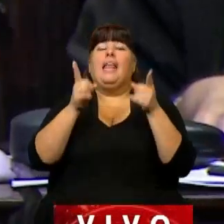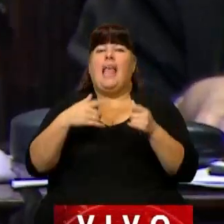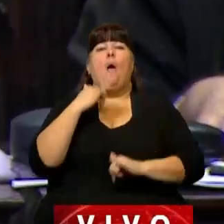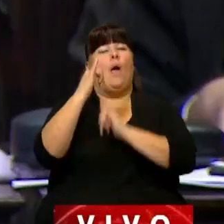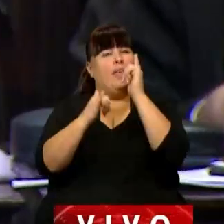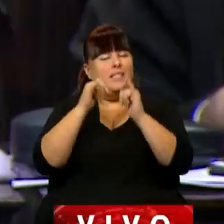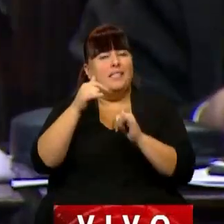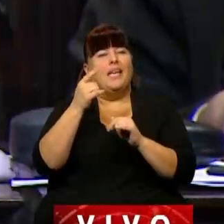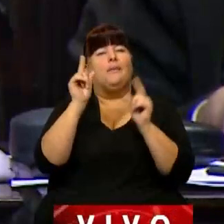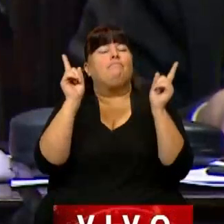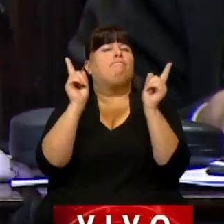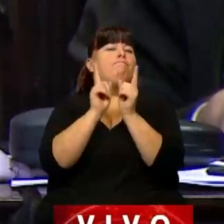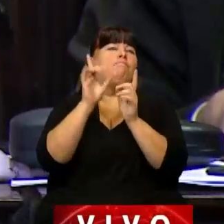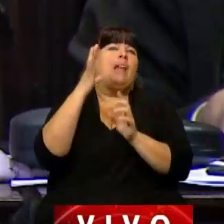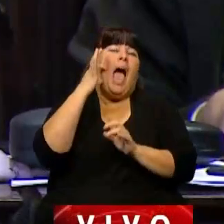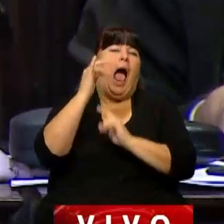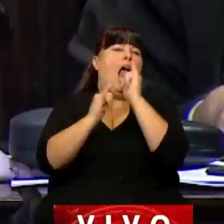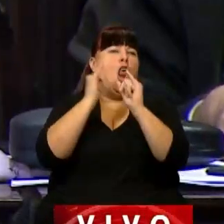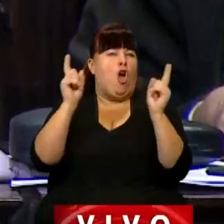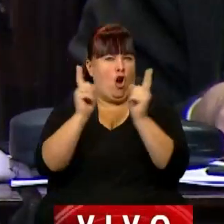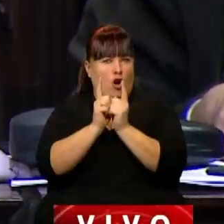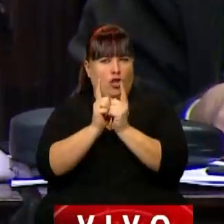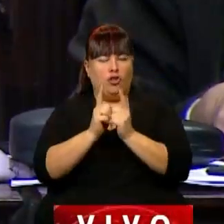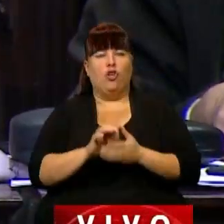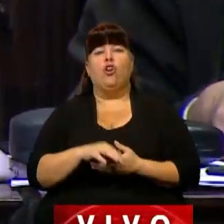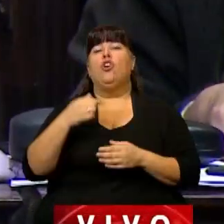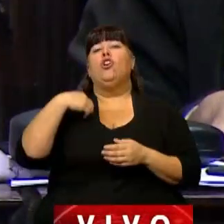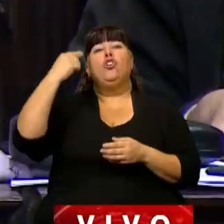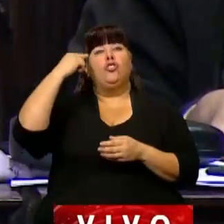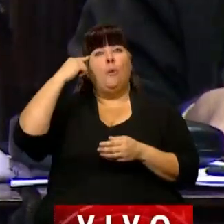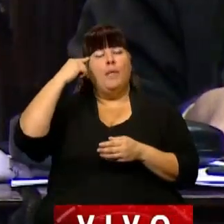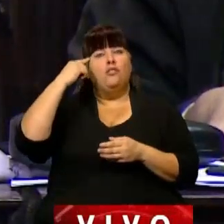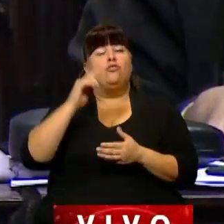señor presidente, algunas pocas palabras. Yo creo que